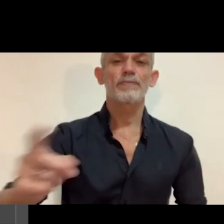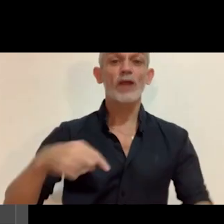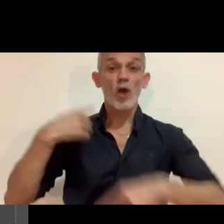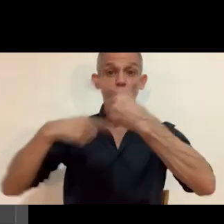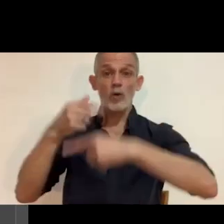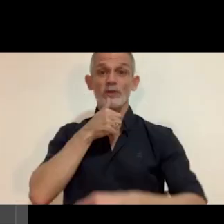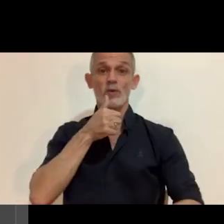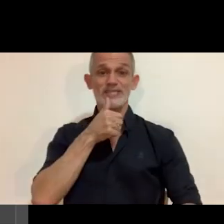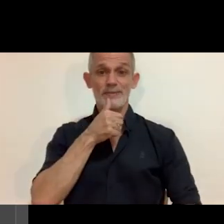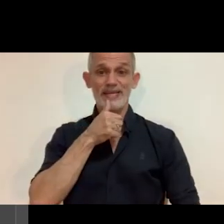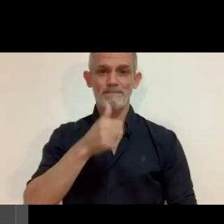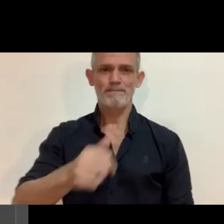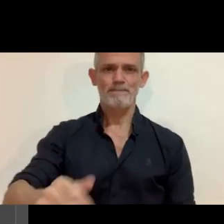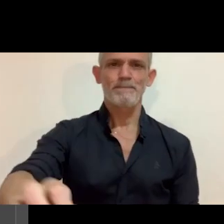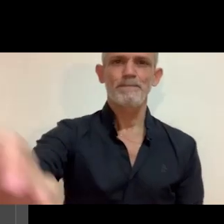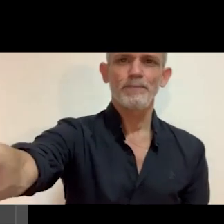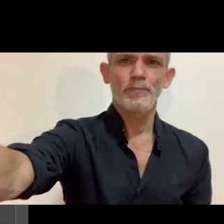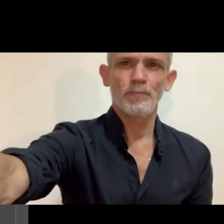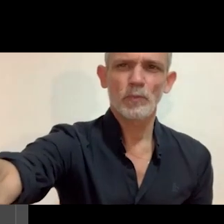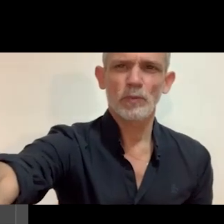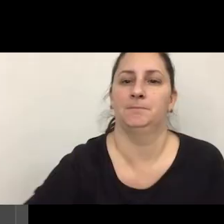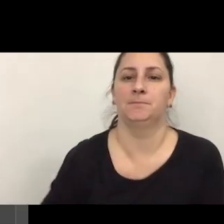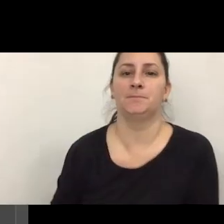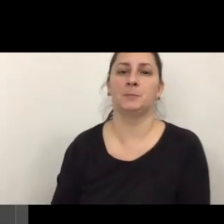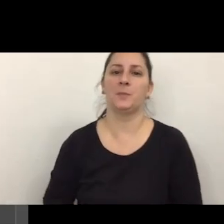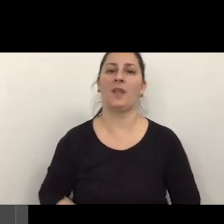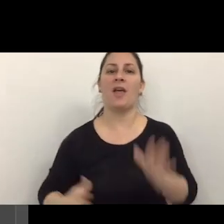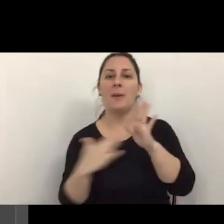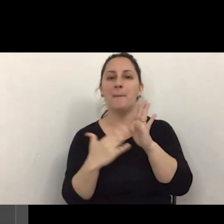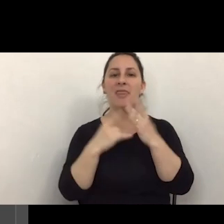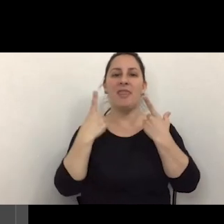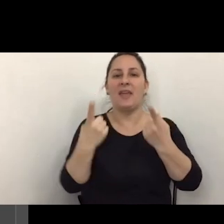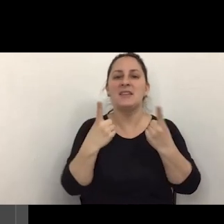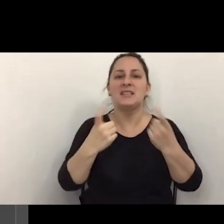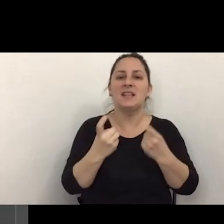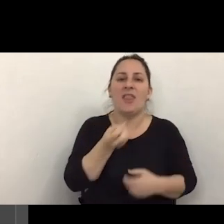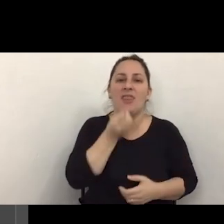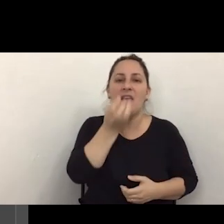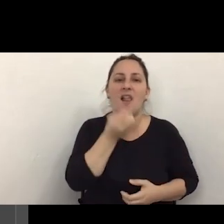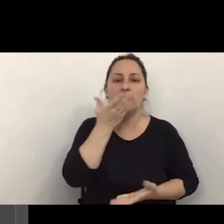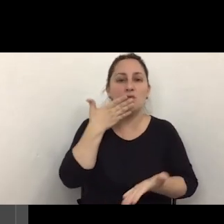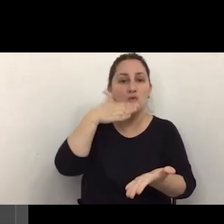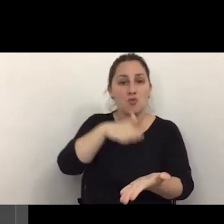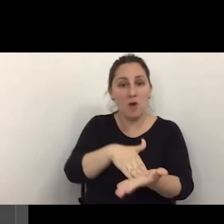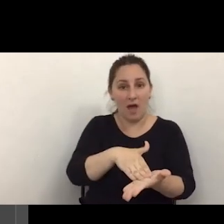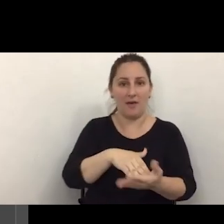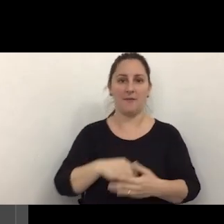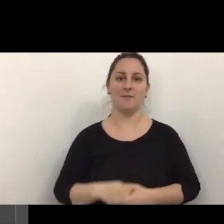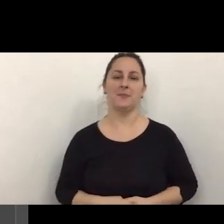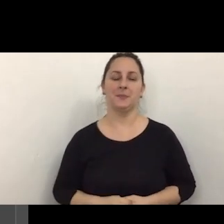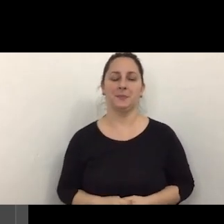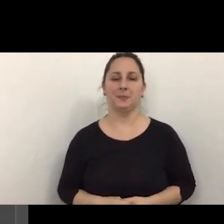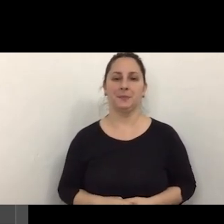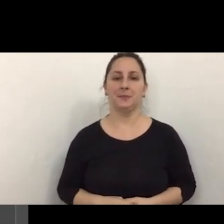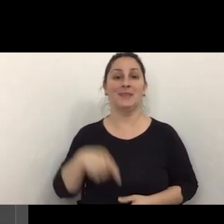artículo 1 del régimen penal tributario respecto a la necesidad de las declaraciones juradas engañosas.